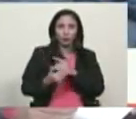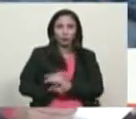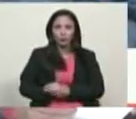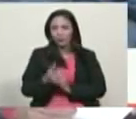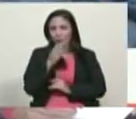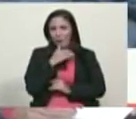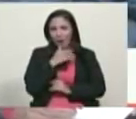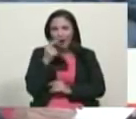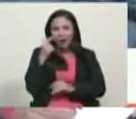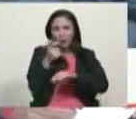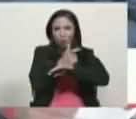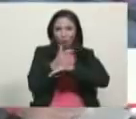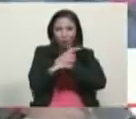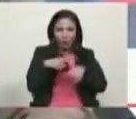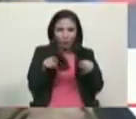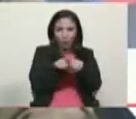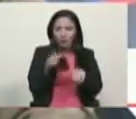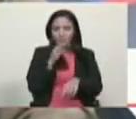habido